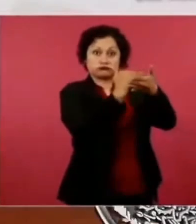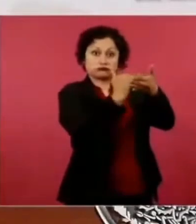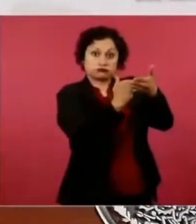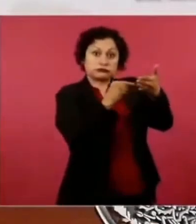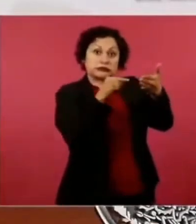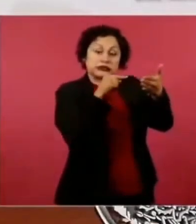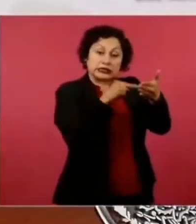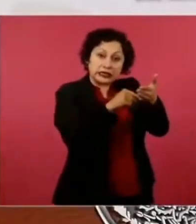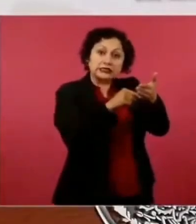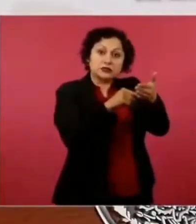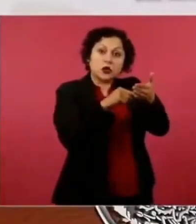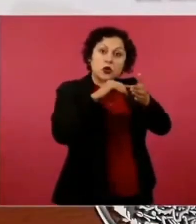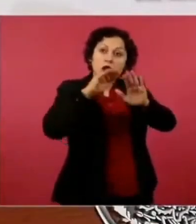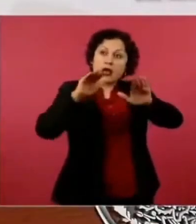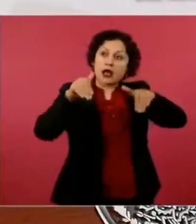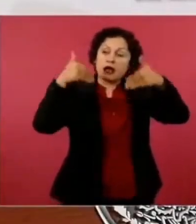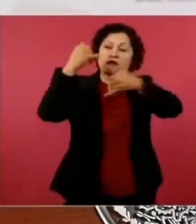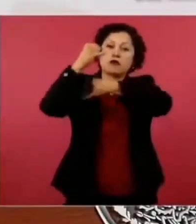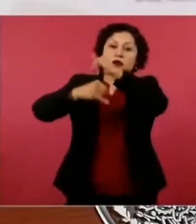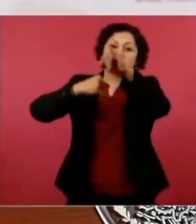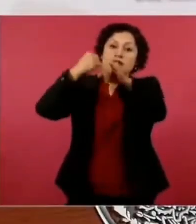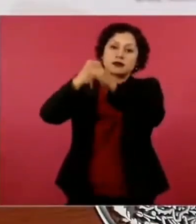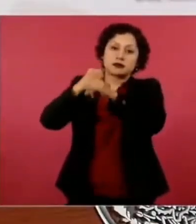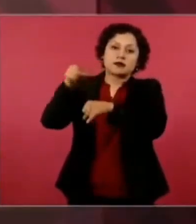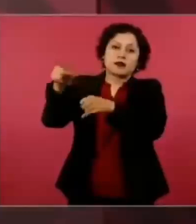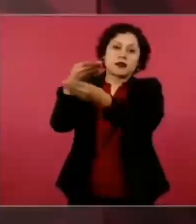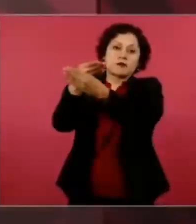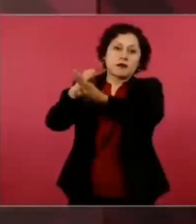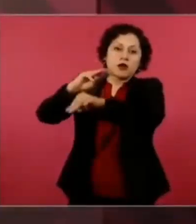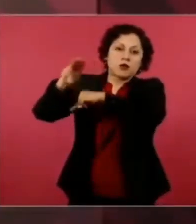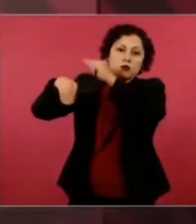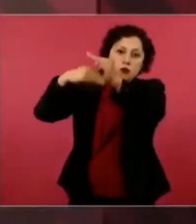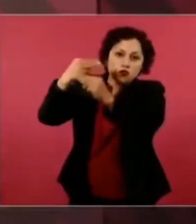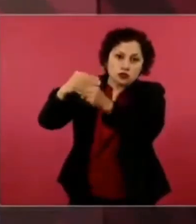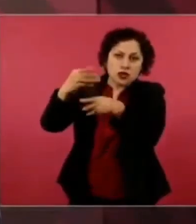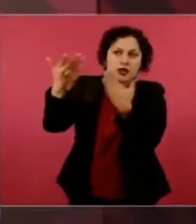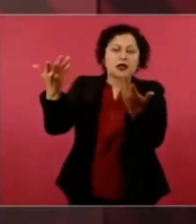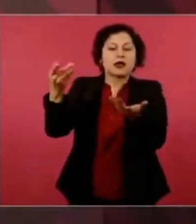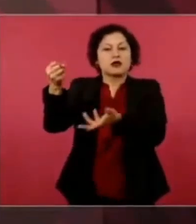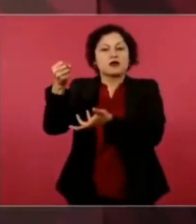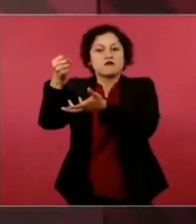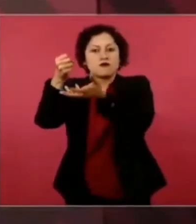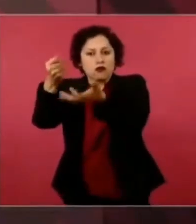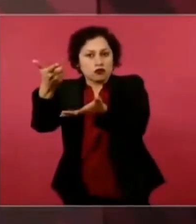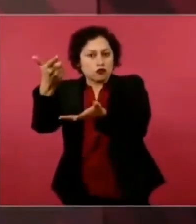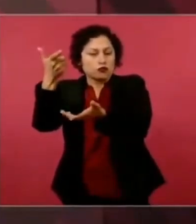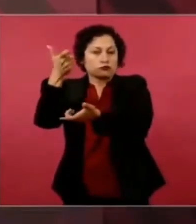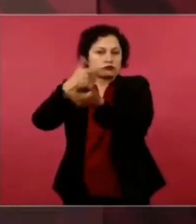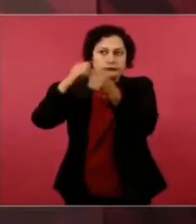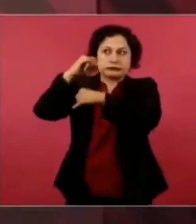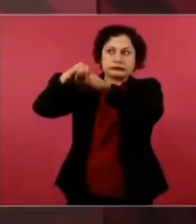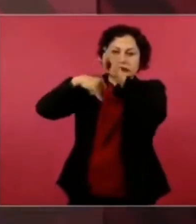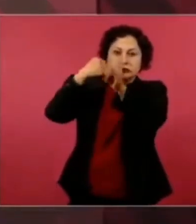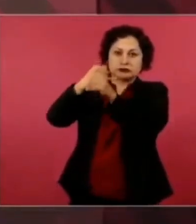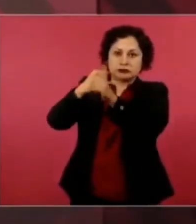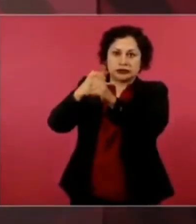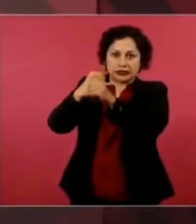Fondo Monetario Internacional, el Banco Mundial, a todos los países, porque además era la misma